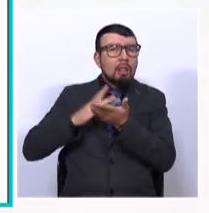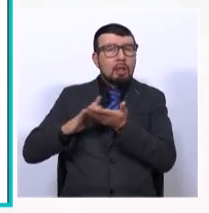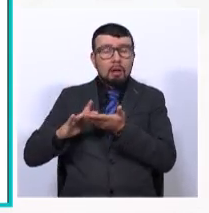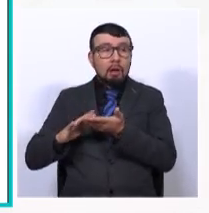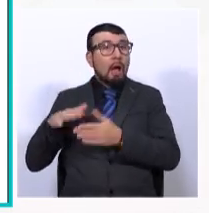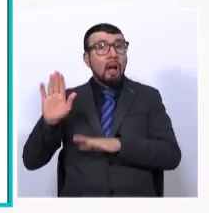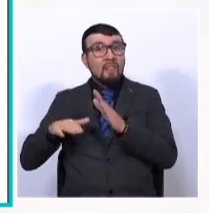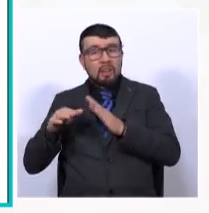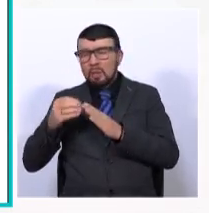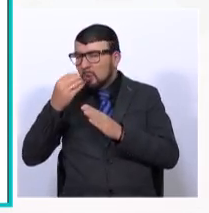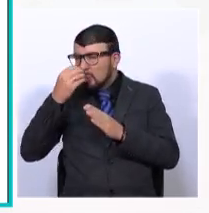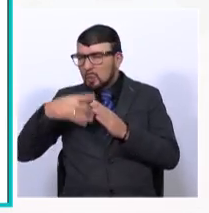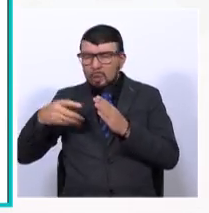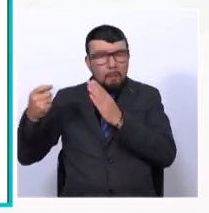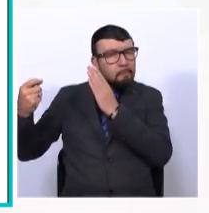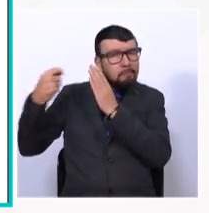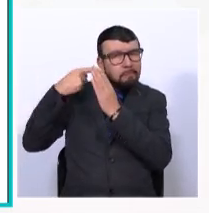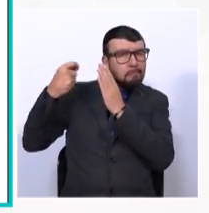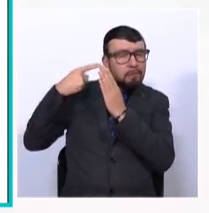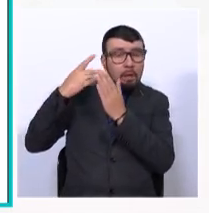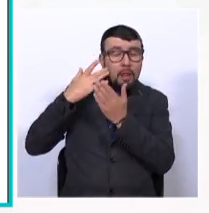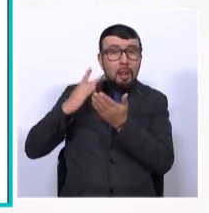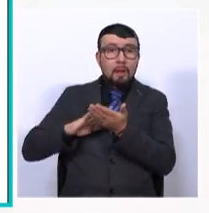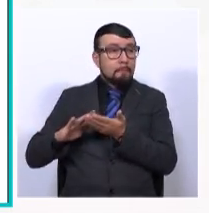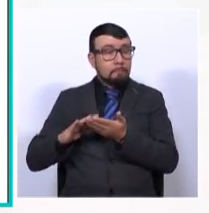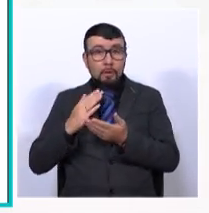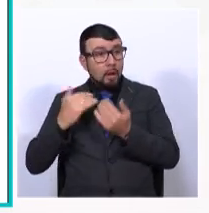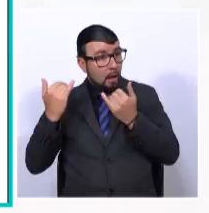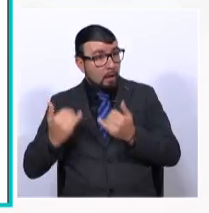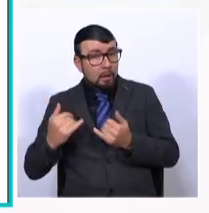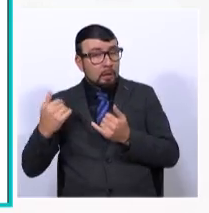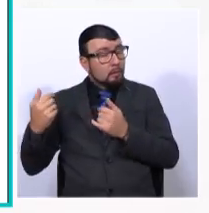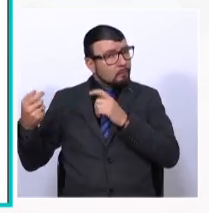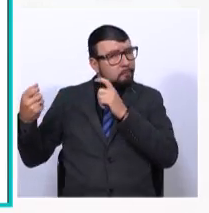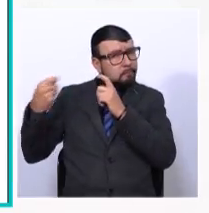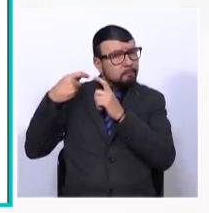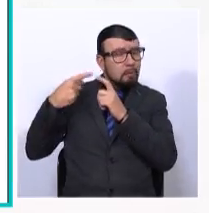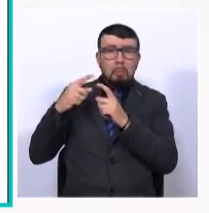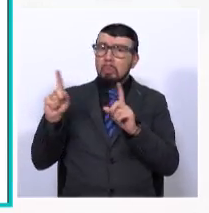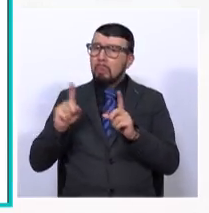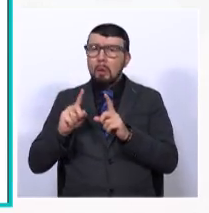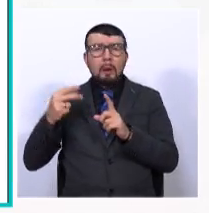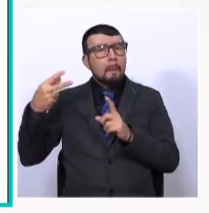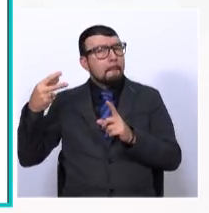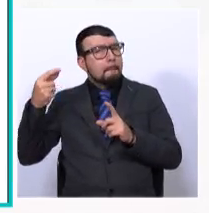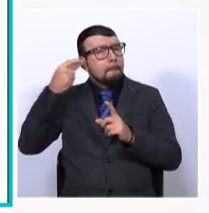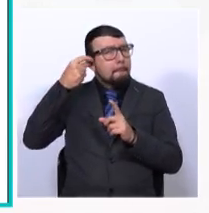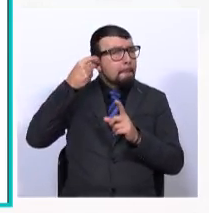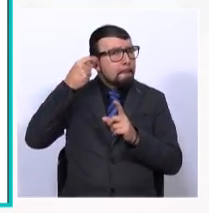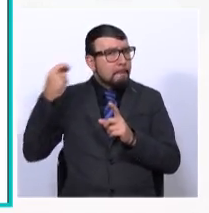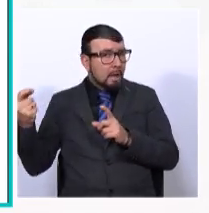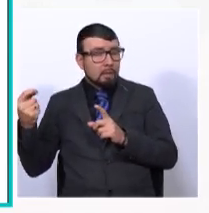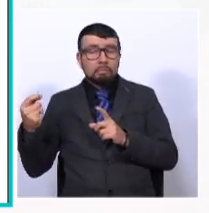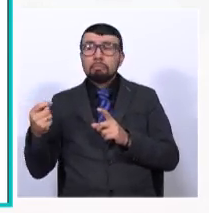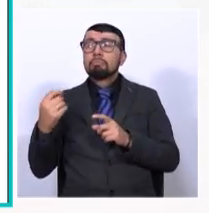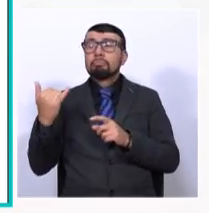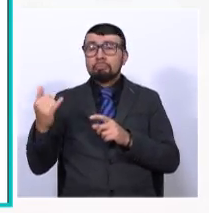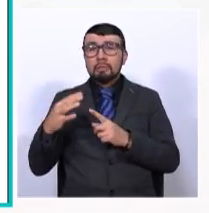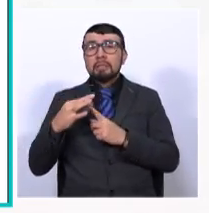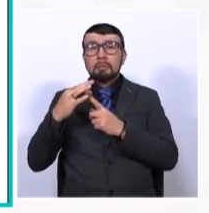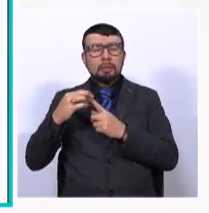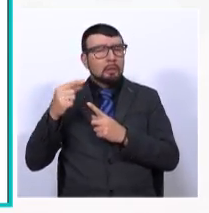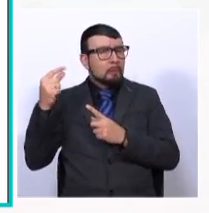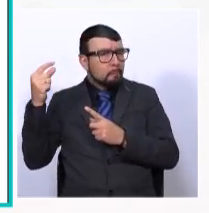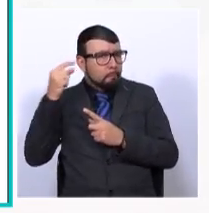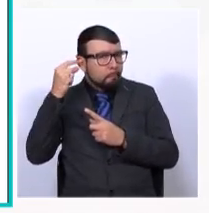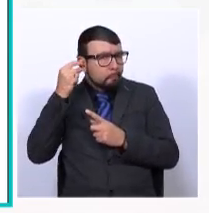veces, ya inclusive no se utiliza el lavado, hay unas pinzas especiales para uno retirar este tapón, que es